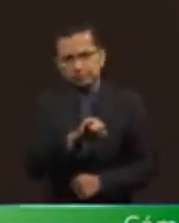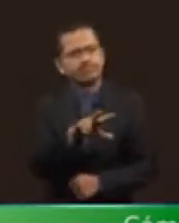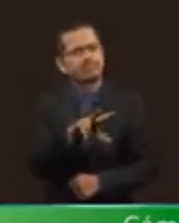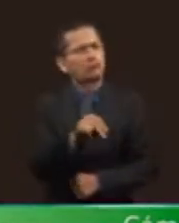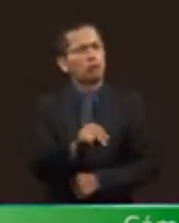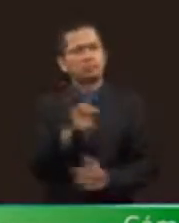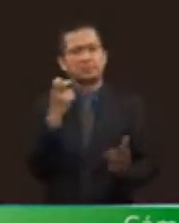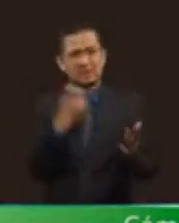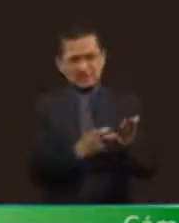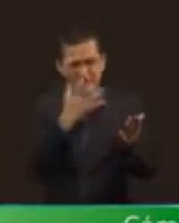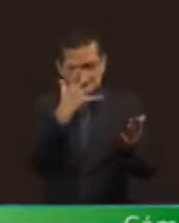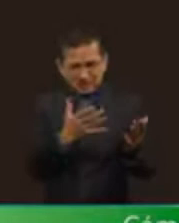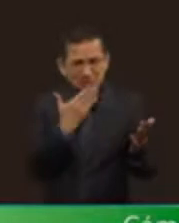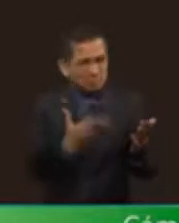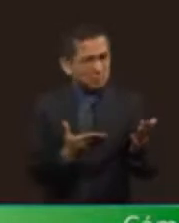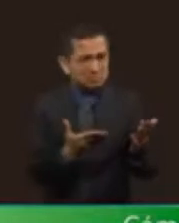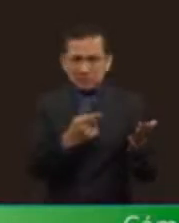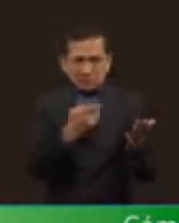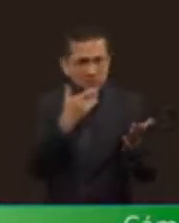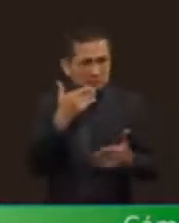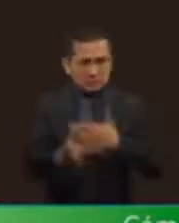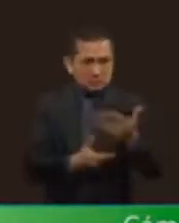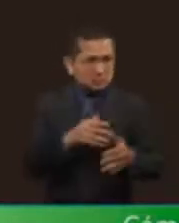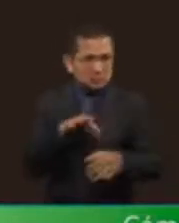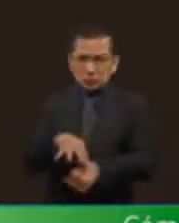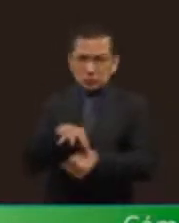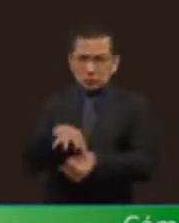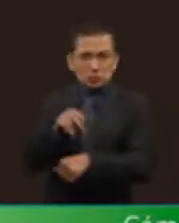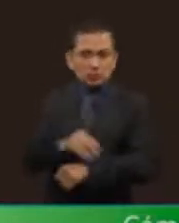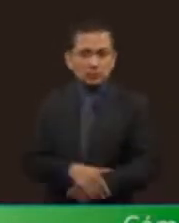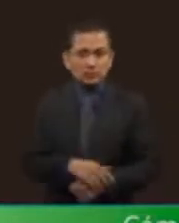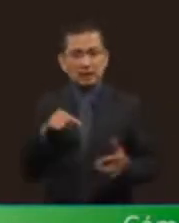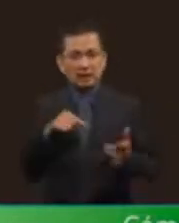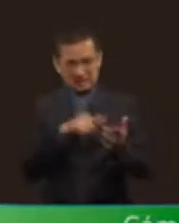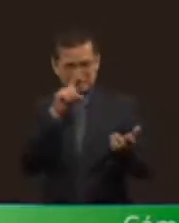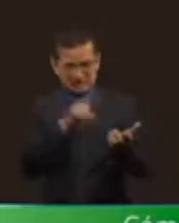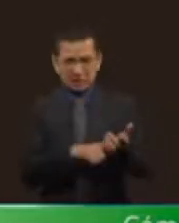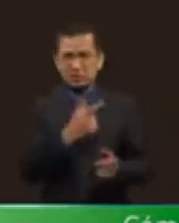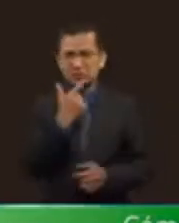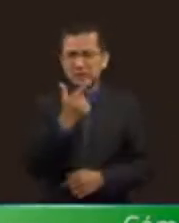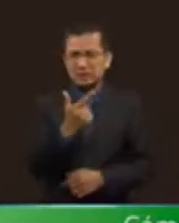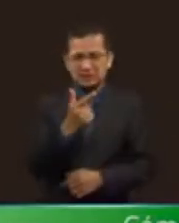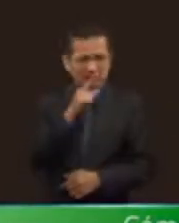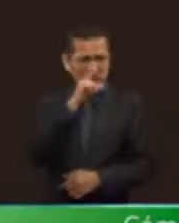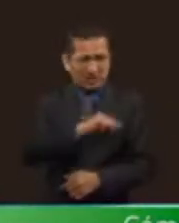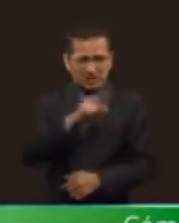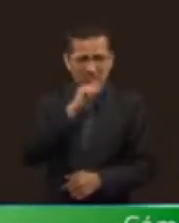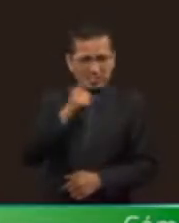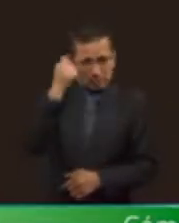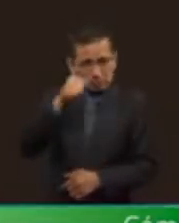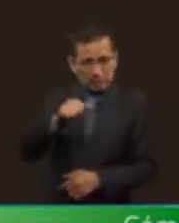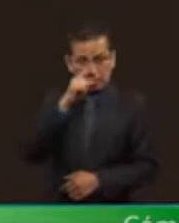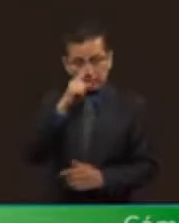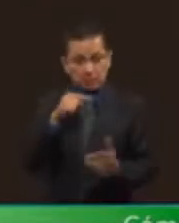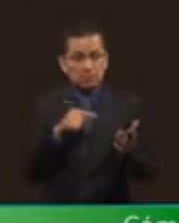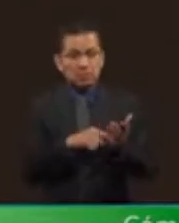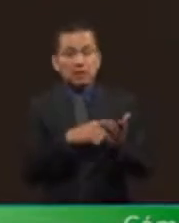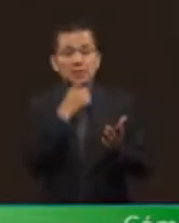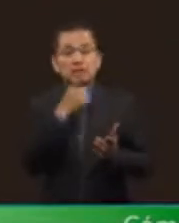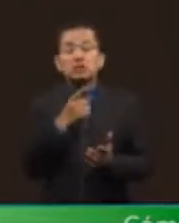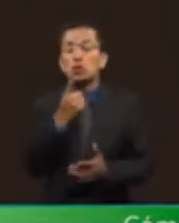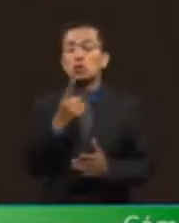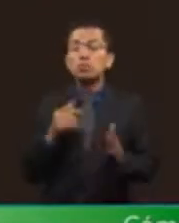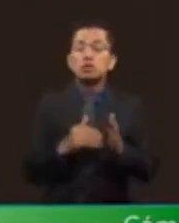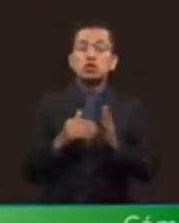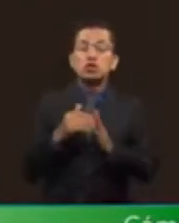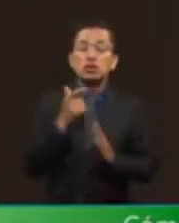ella 7 pecados capitales. Primero, el gobierno considera casi el billón de pesos de deuda solo para